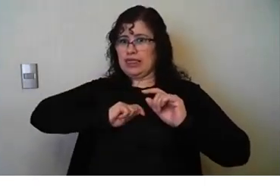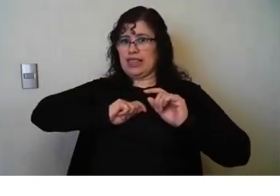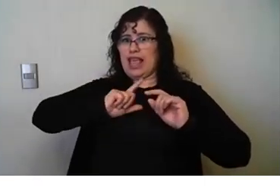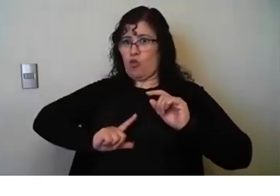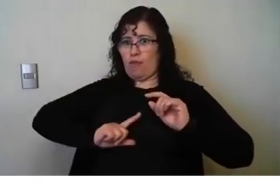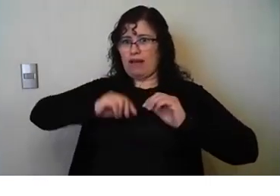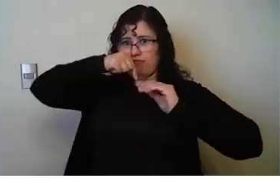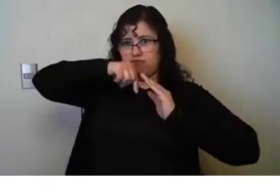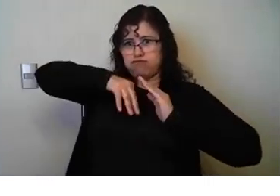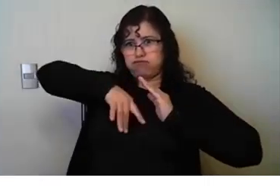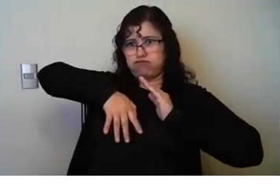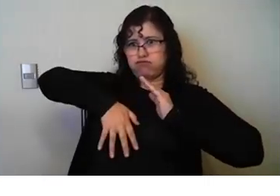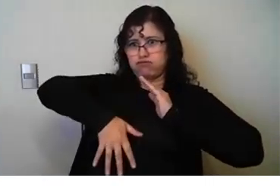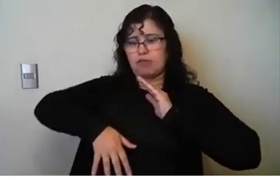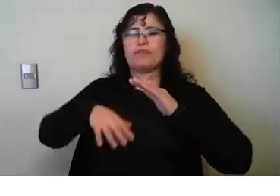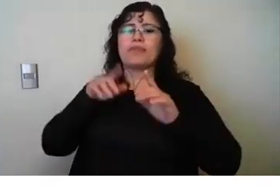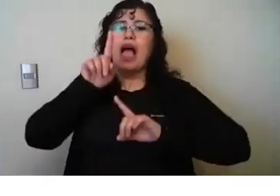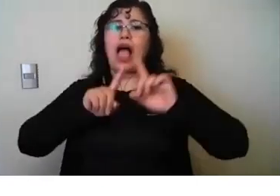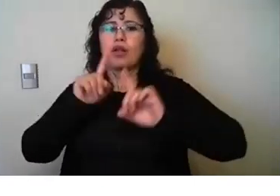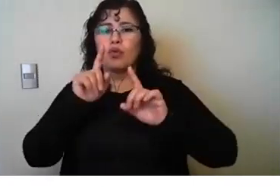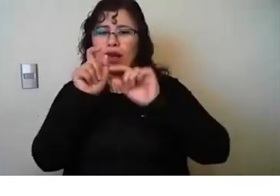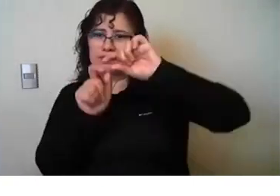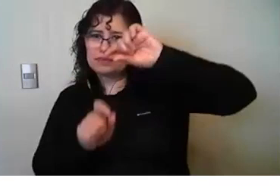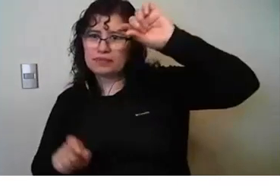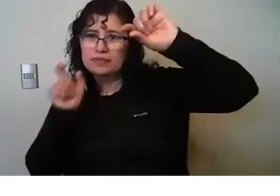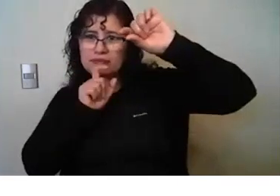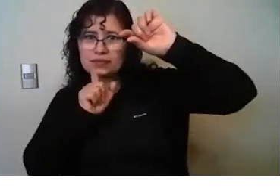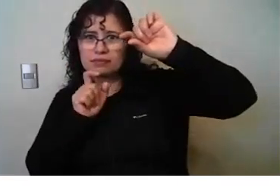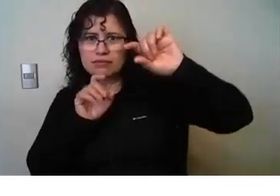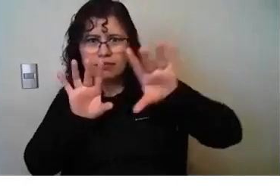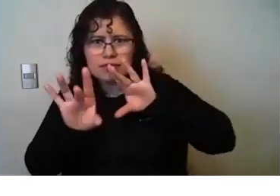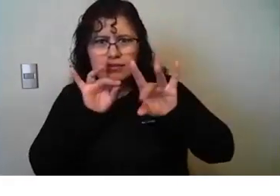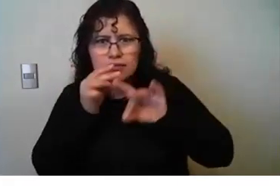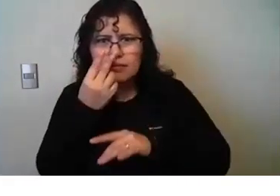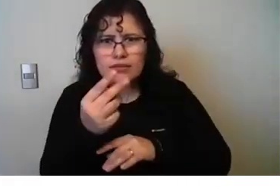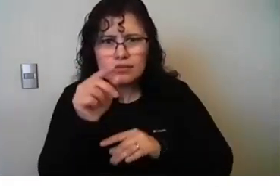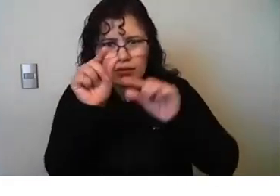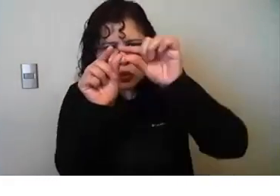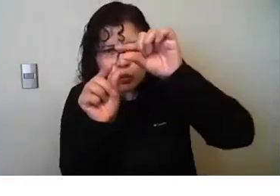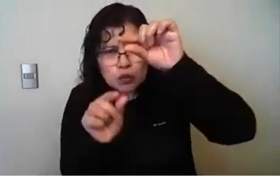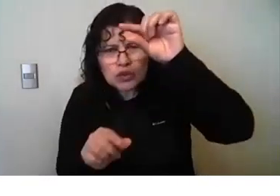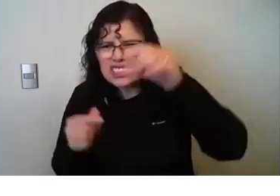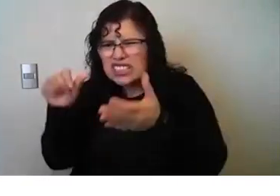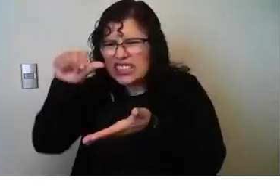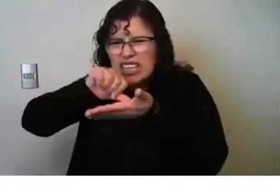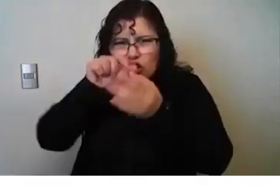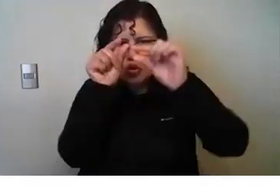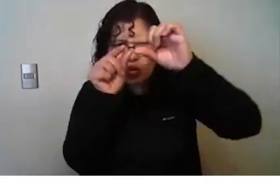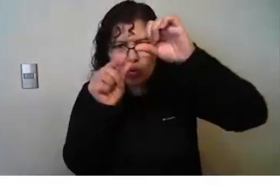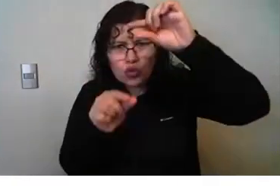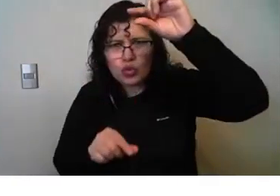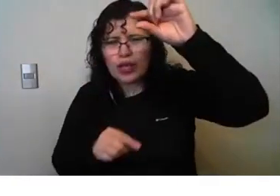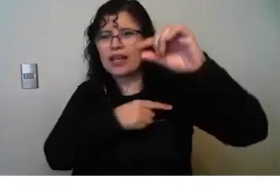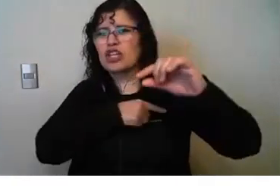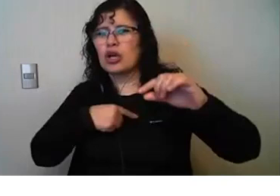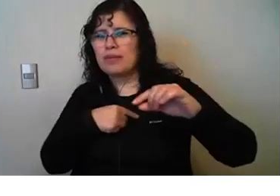Hay algunas arterias que se destacan, ¿cierto? Como esta que está aquí, que la vamos a ver un poquito más adelante, que se llama la arteria espinal